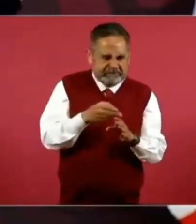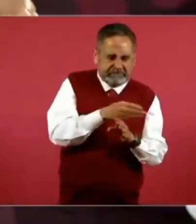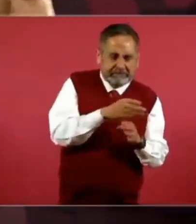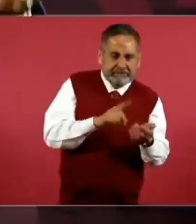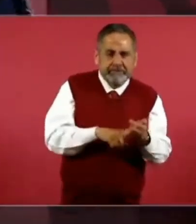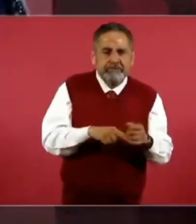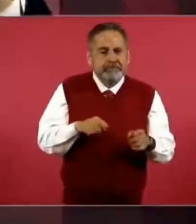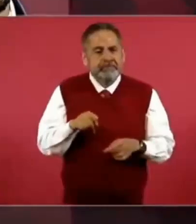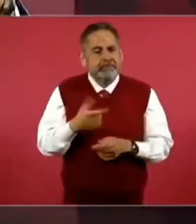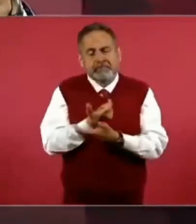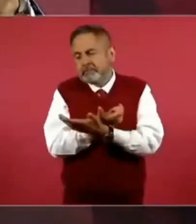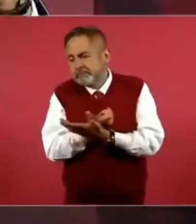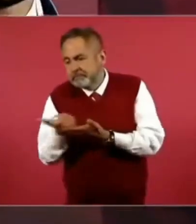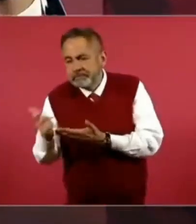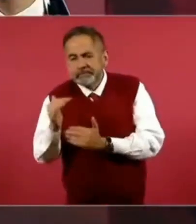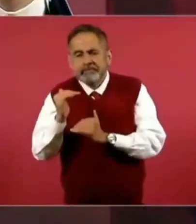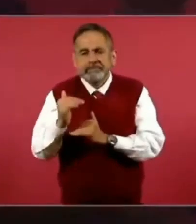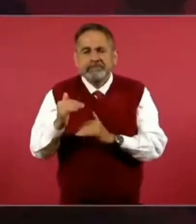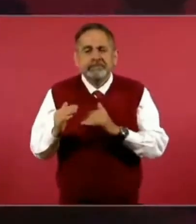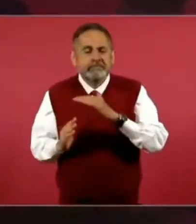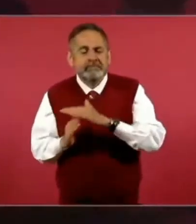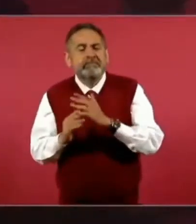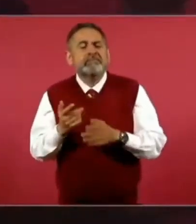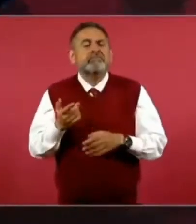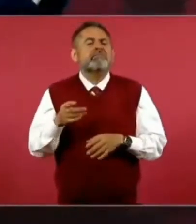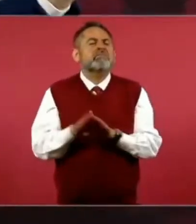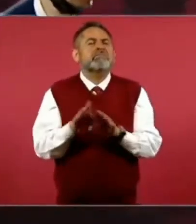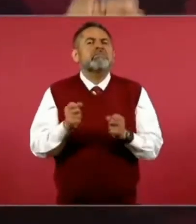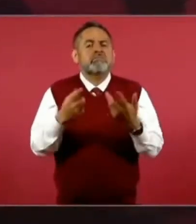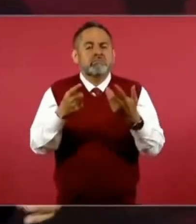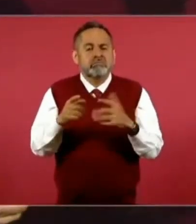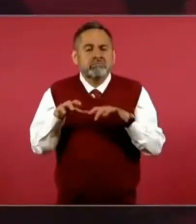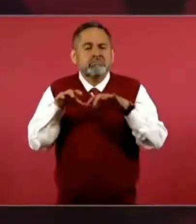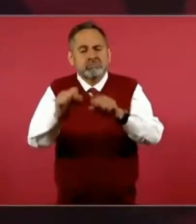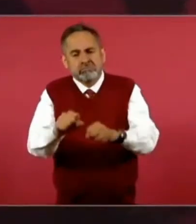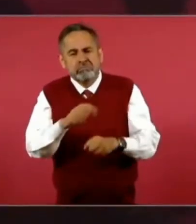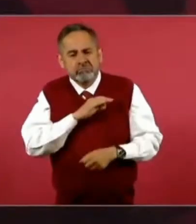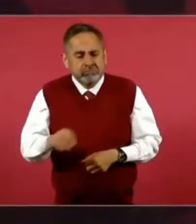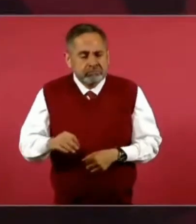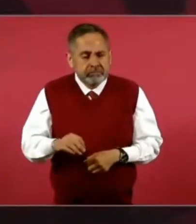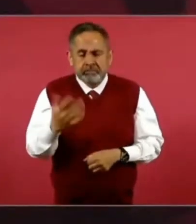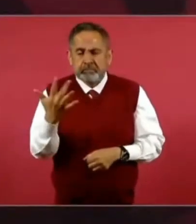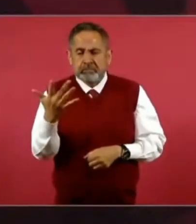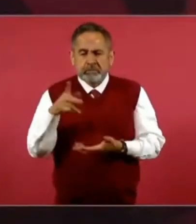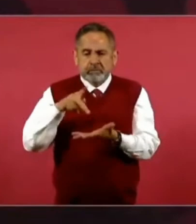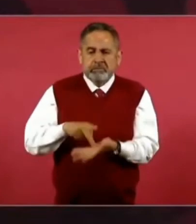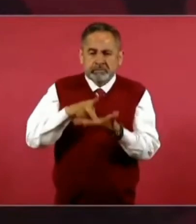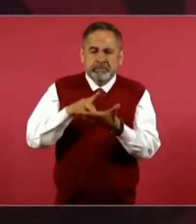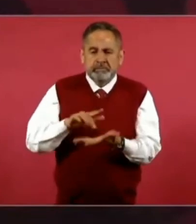un salario mínimo alcanzaba para comprar 50 kilos de tortilla.